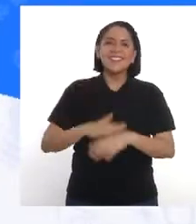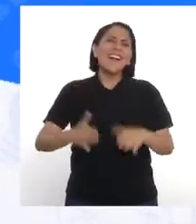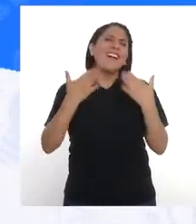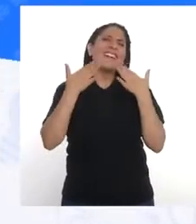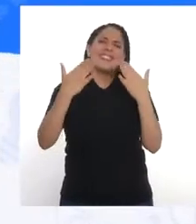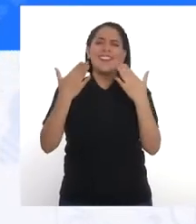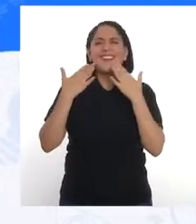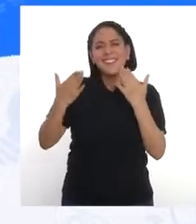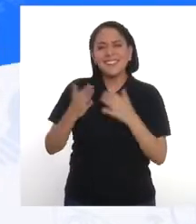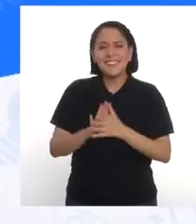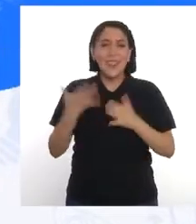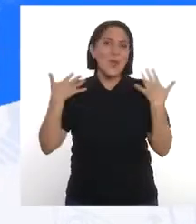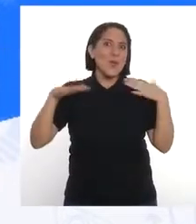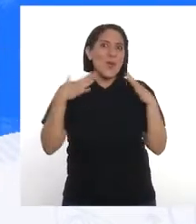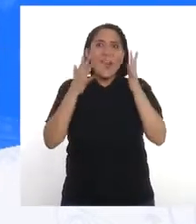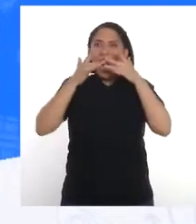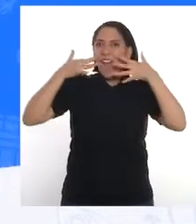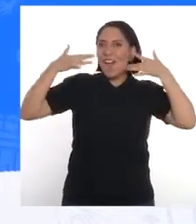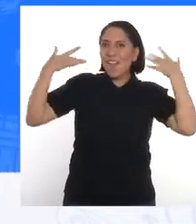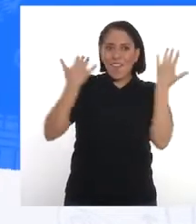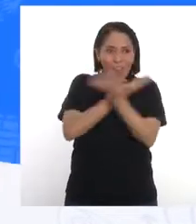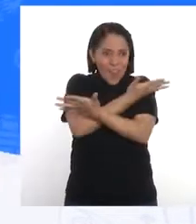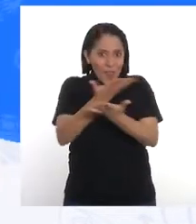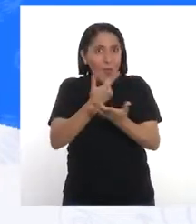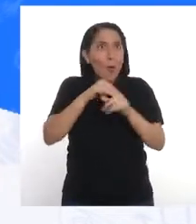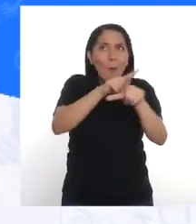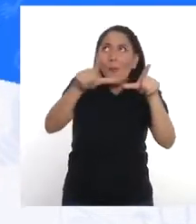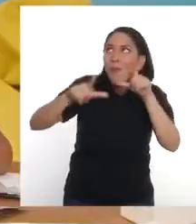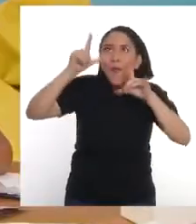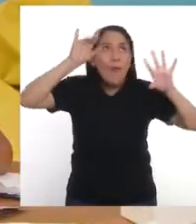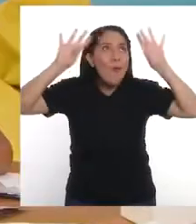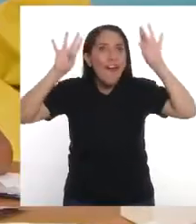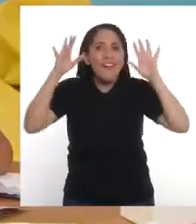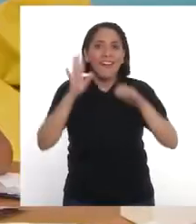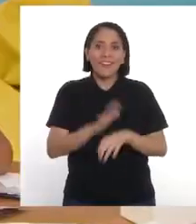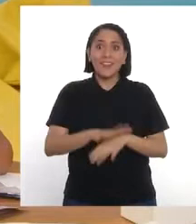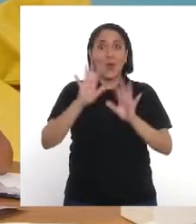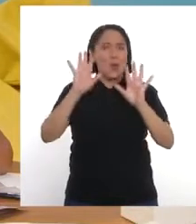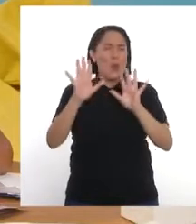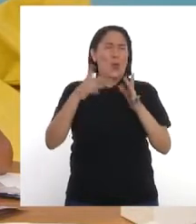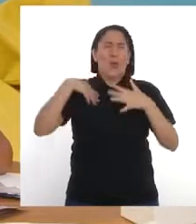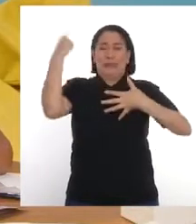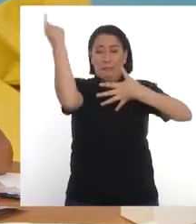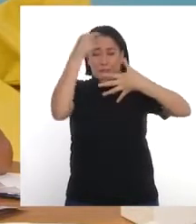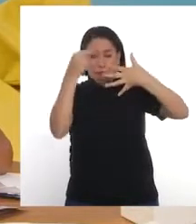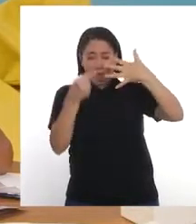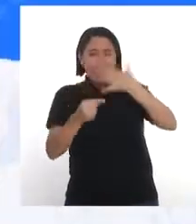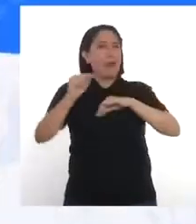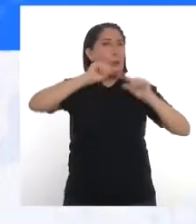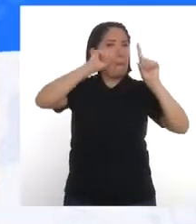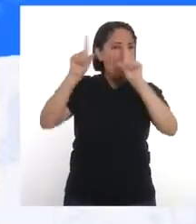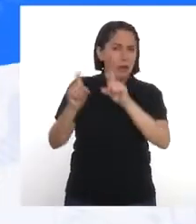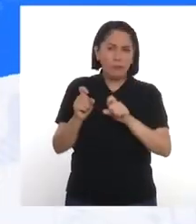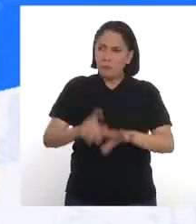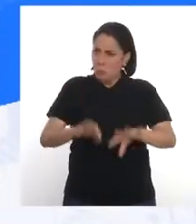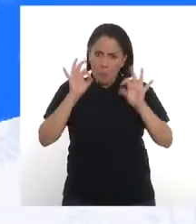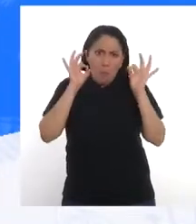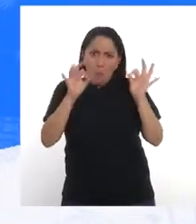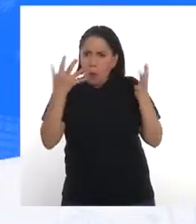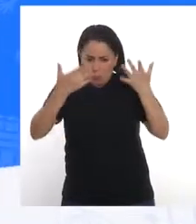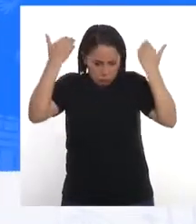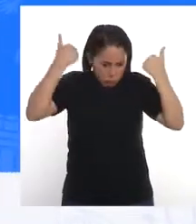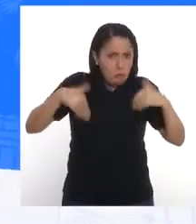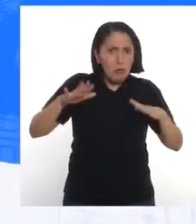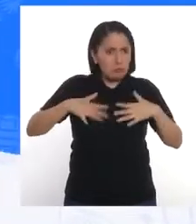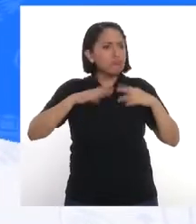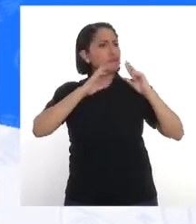Ray, gracias Fabiana. Estoy muy feliz de conocer su estudio creativo. Luis, tenemos muchas preguntas. Me parece muy bien. Estoy